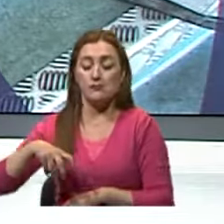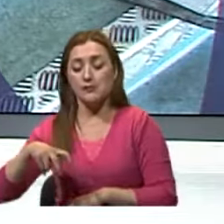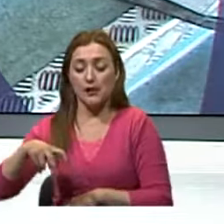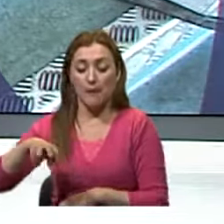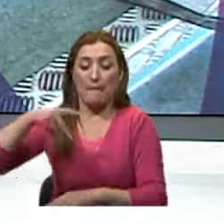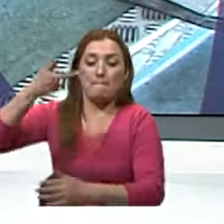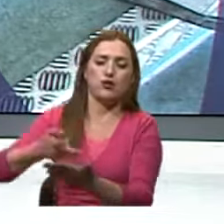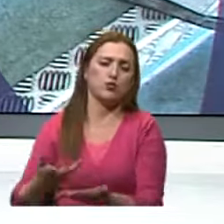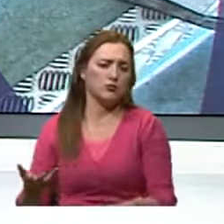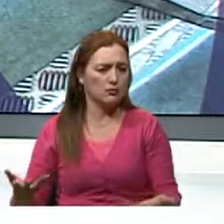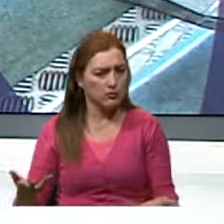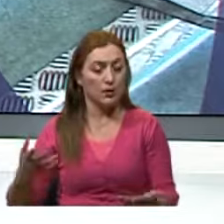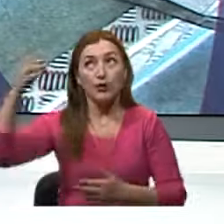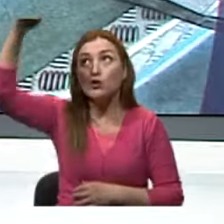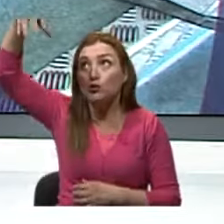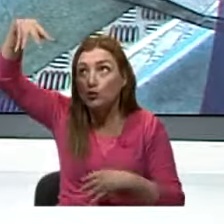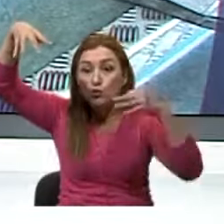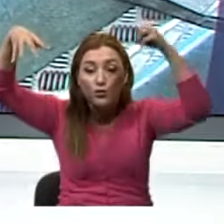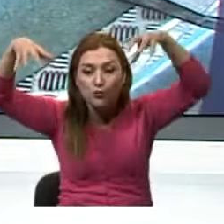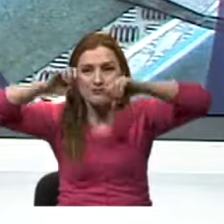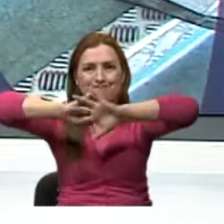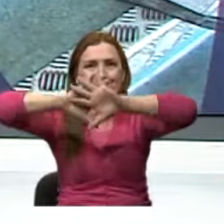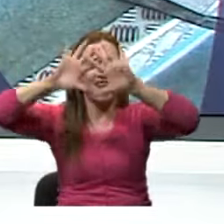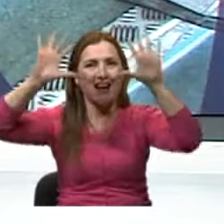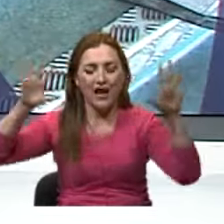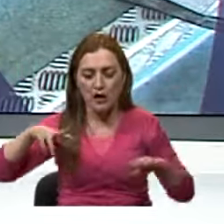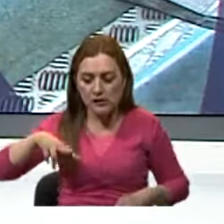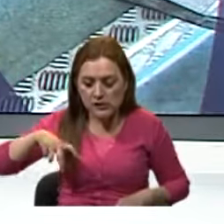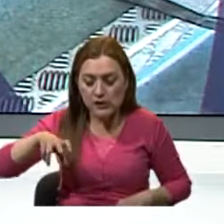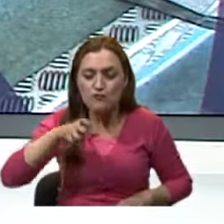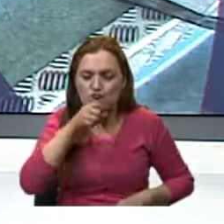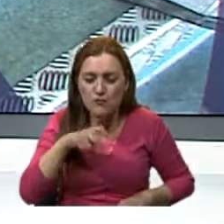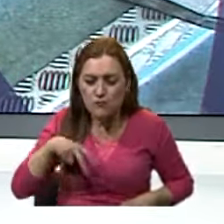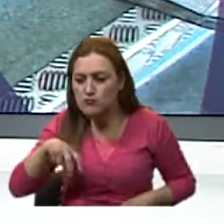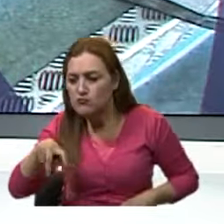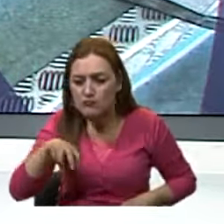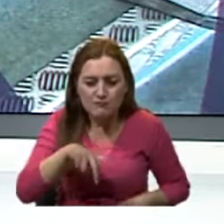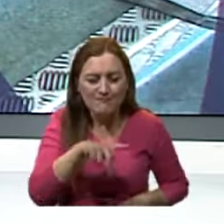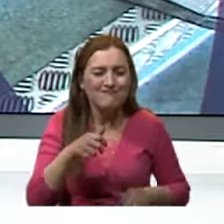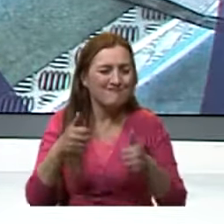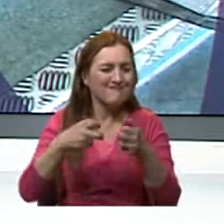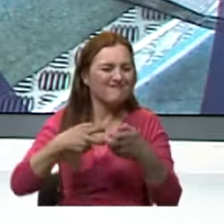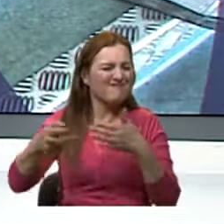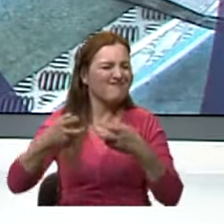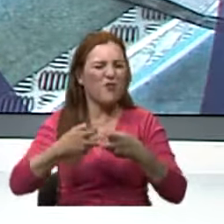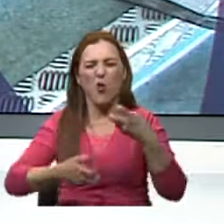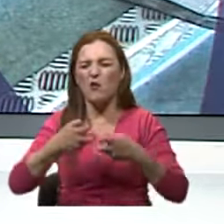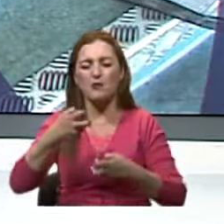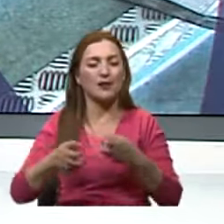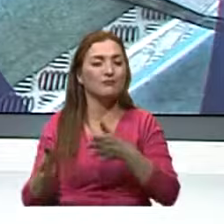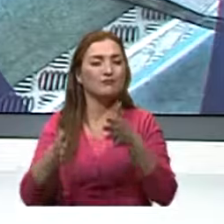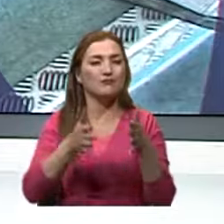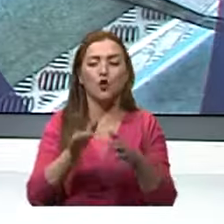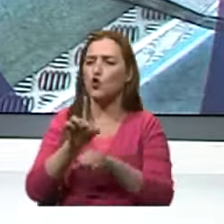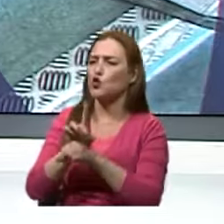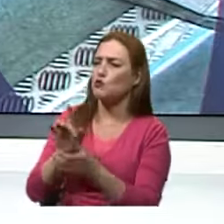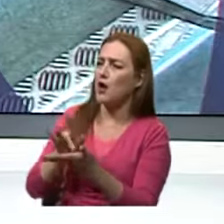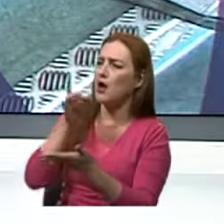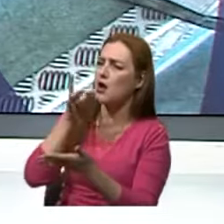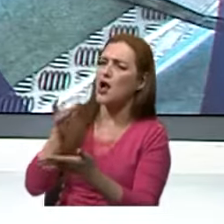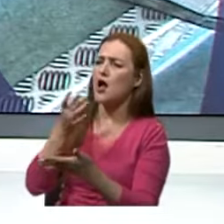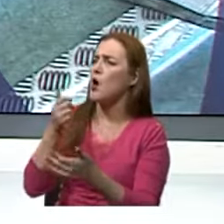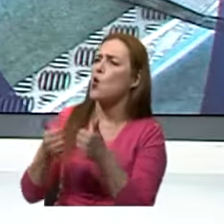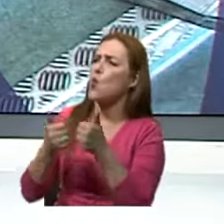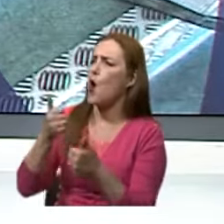para que las personas mayores puedan llegar sin problema a su destino. Hablar con el médico sobre los medicamentos que están tomando y que podrían, en